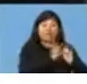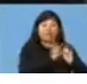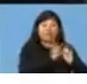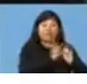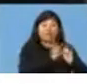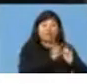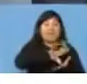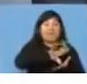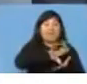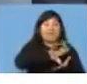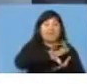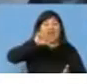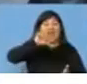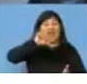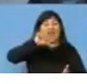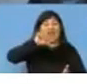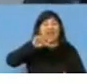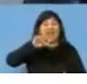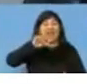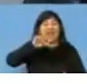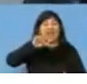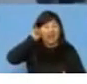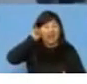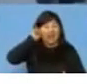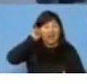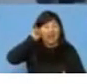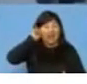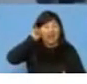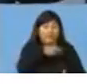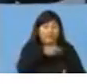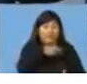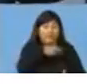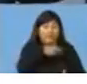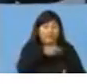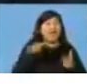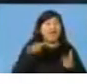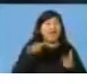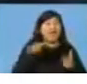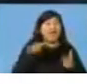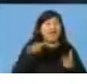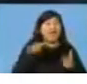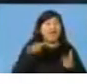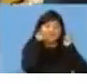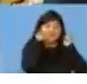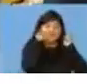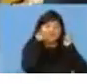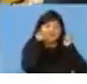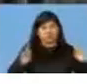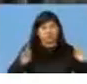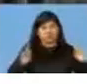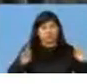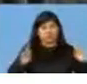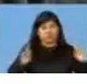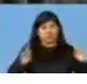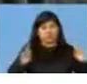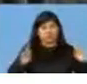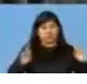anillo que lo circunda, que tiene casi el tamaño del mismo parque, pero que está del